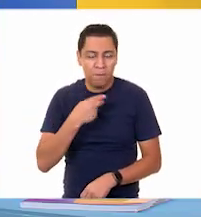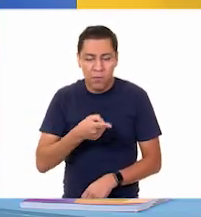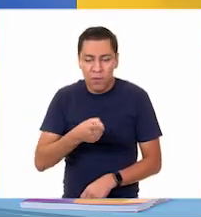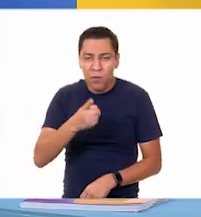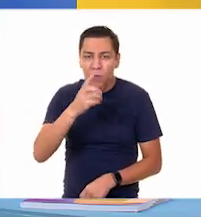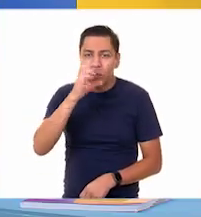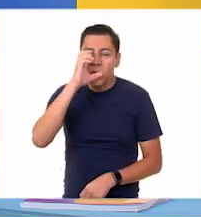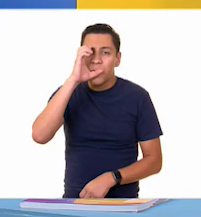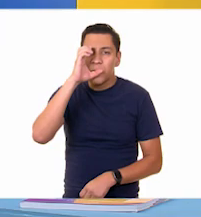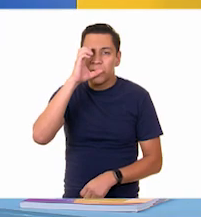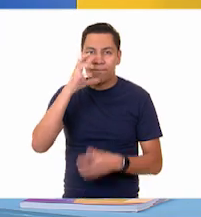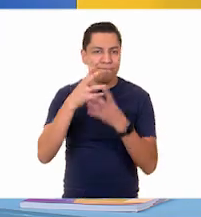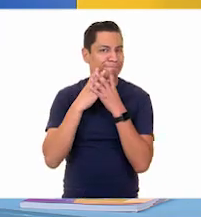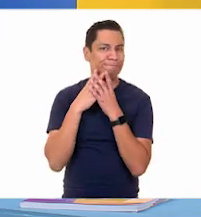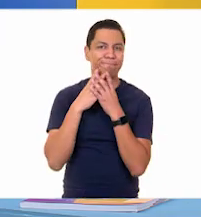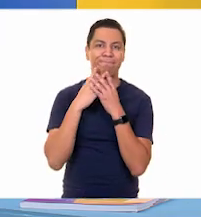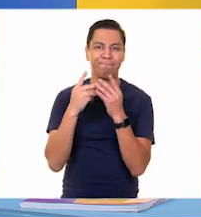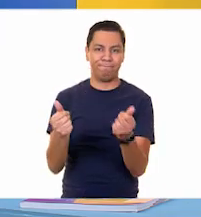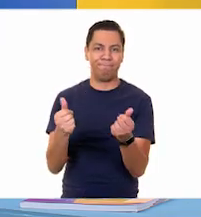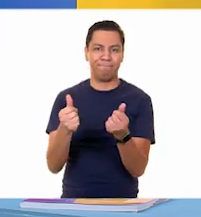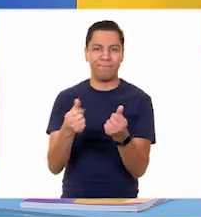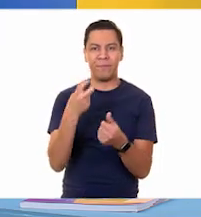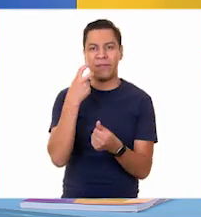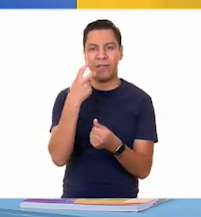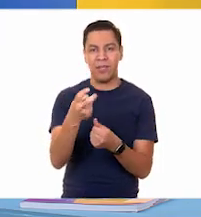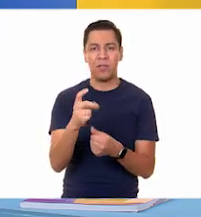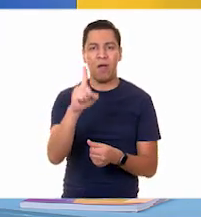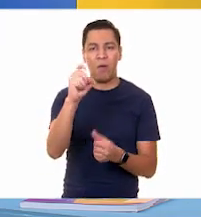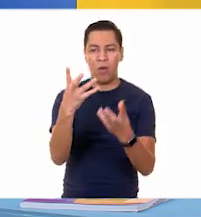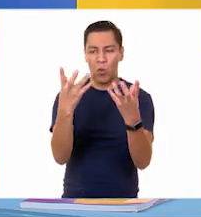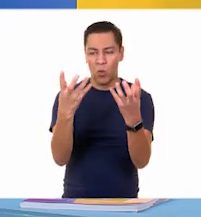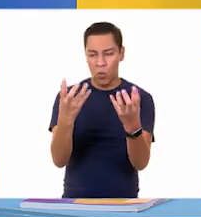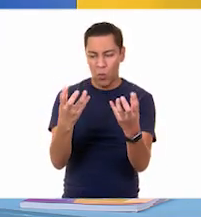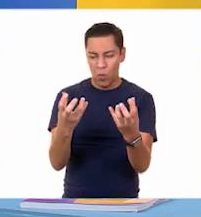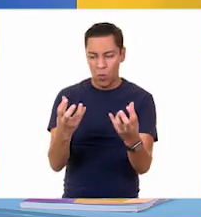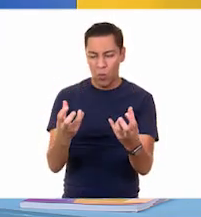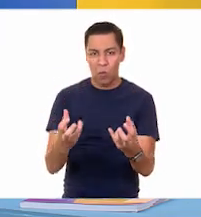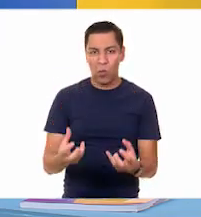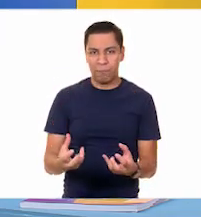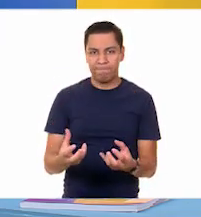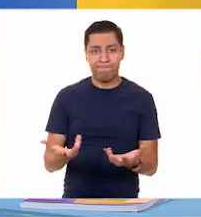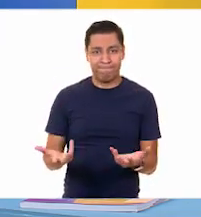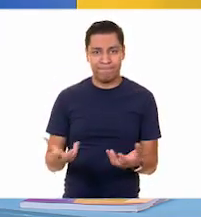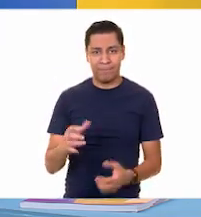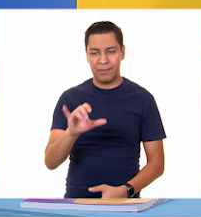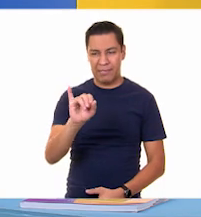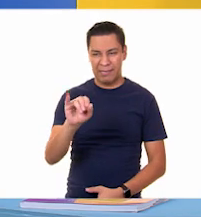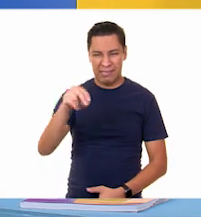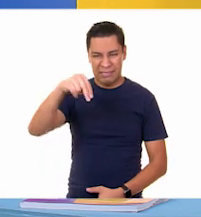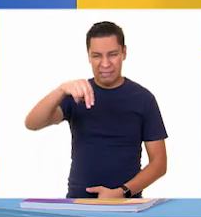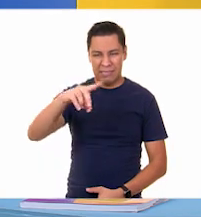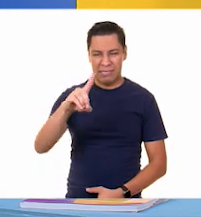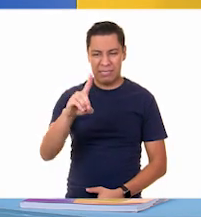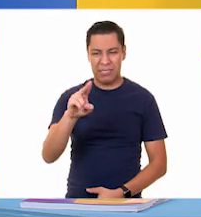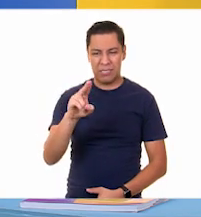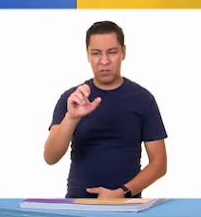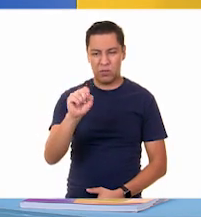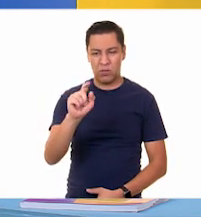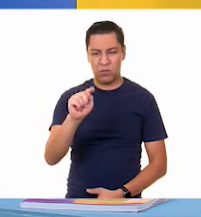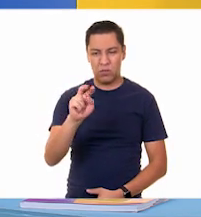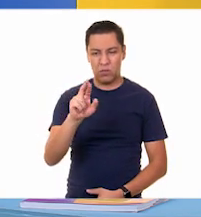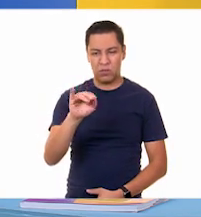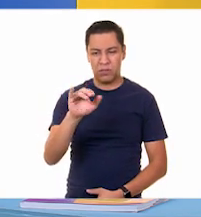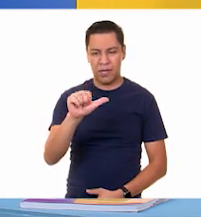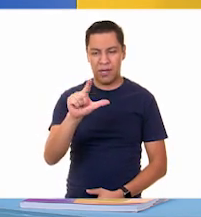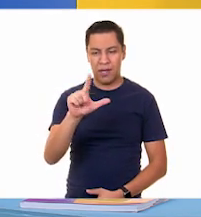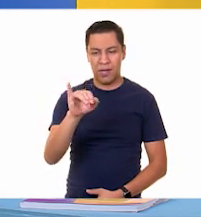todos estos años, la industrialización ha sido vista como el motor del progreso y es un elemento básico para que funcione el sistema